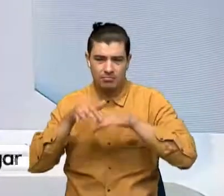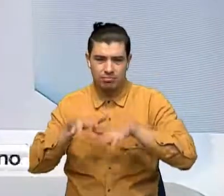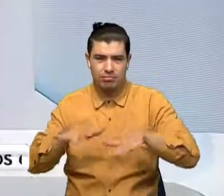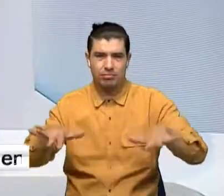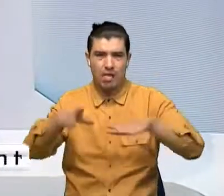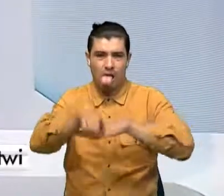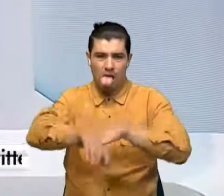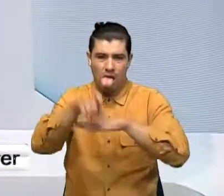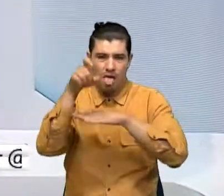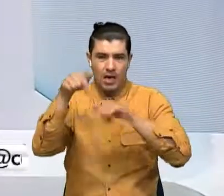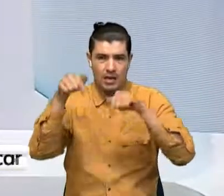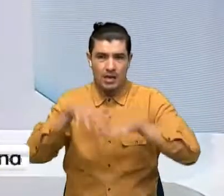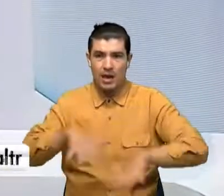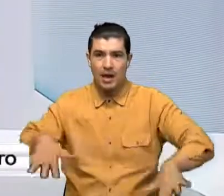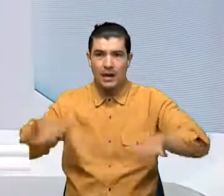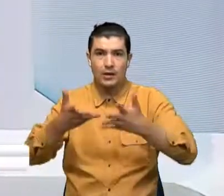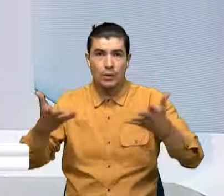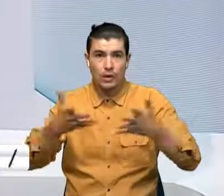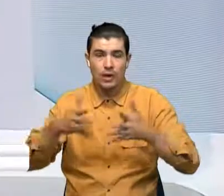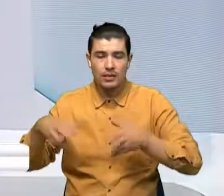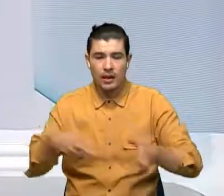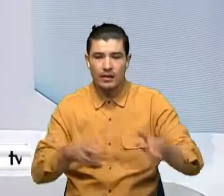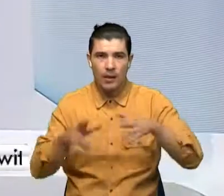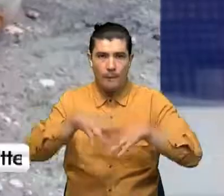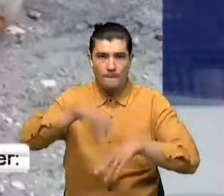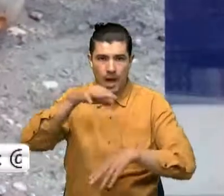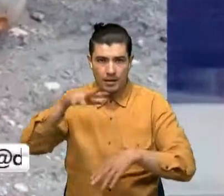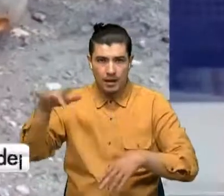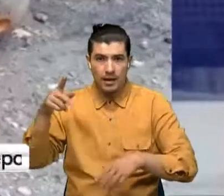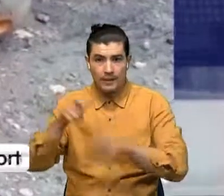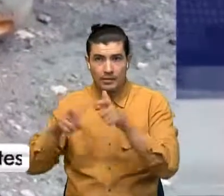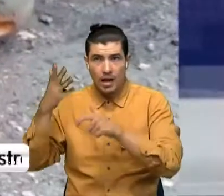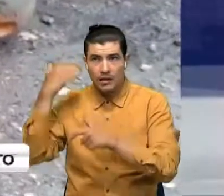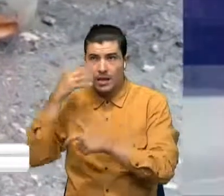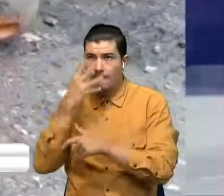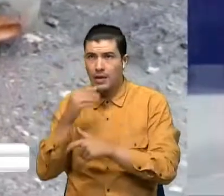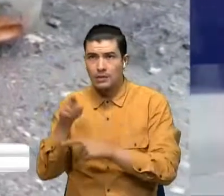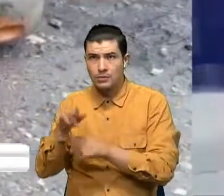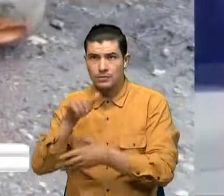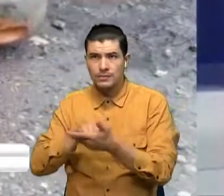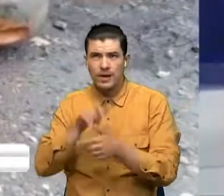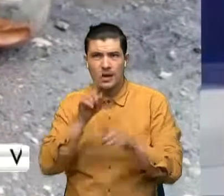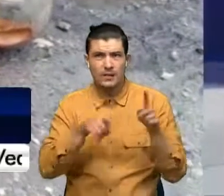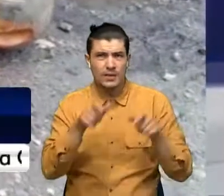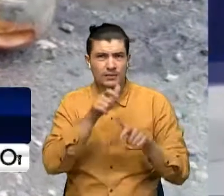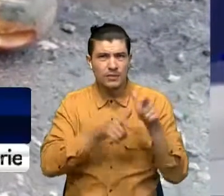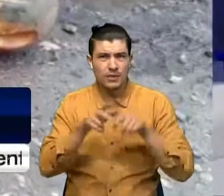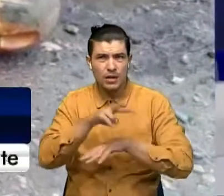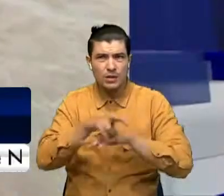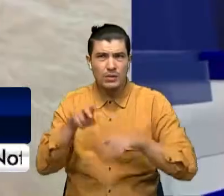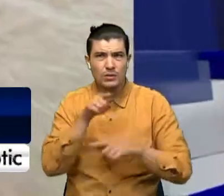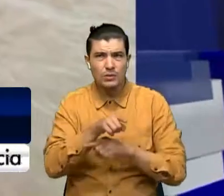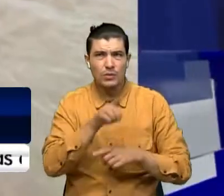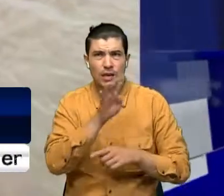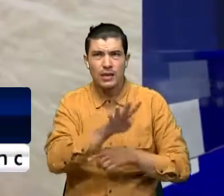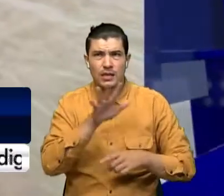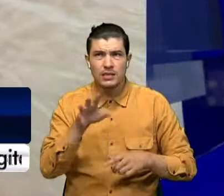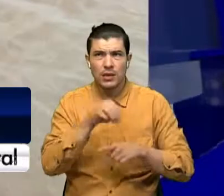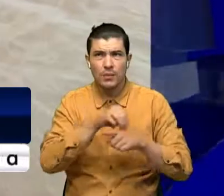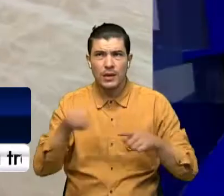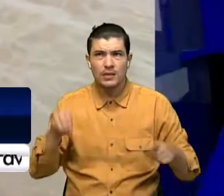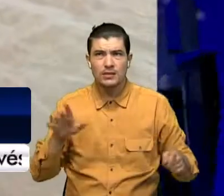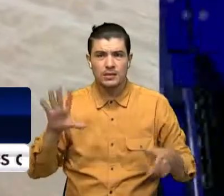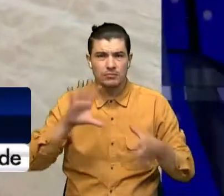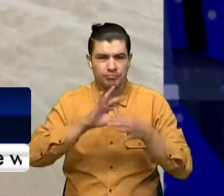de crudo que está sobre el lecho del río Magdalena. Ecopetrol denuncia que varios desconocidos hurtaron 45 metros de cadena